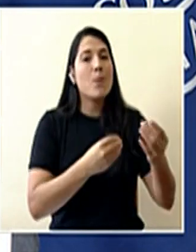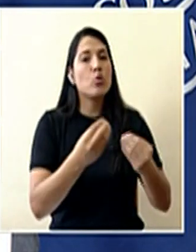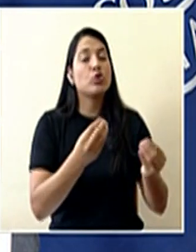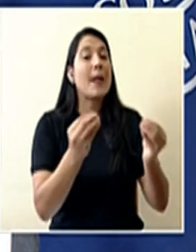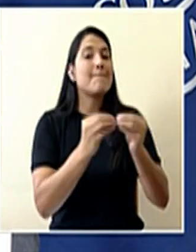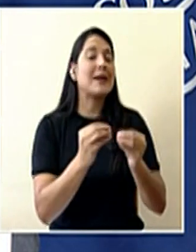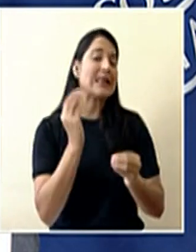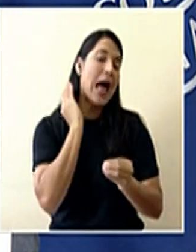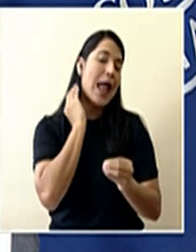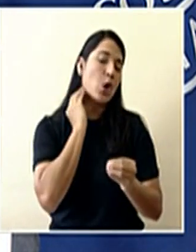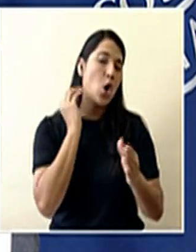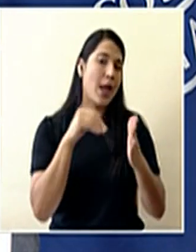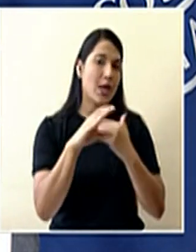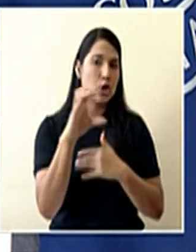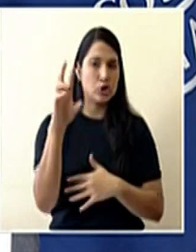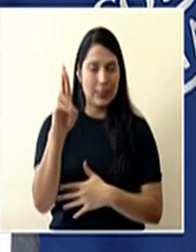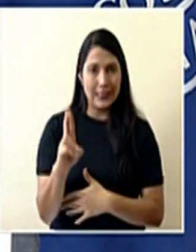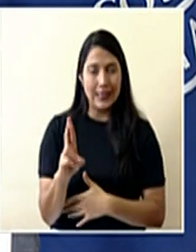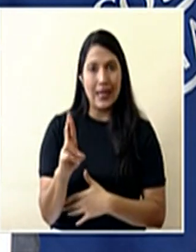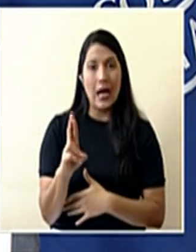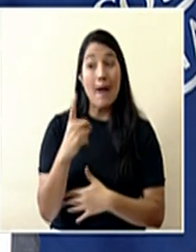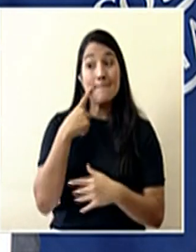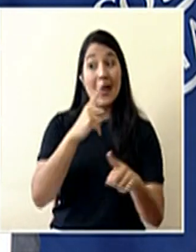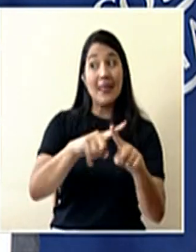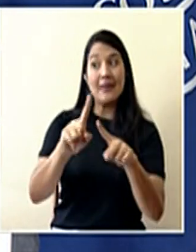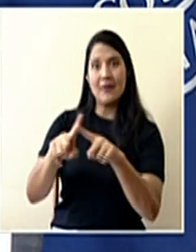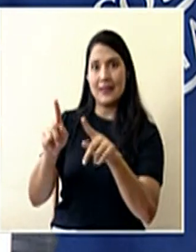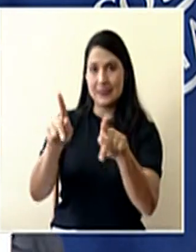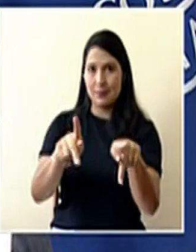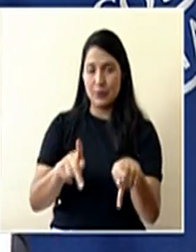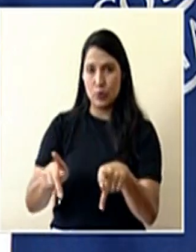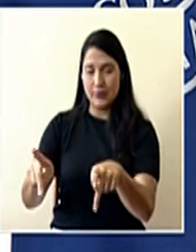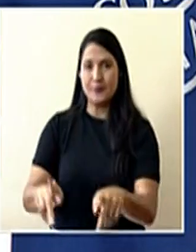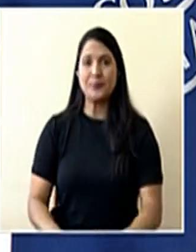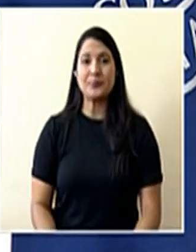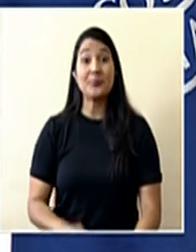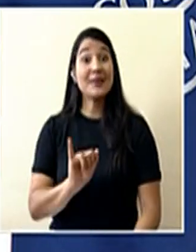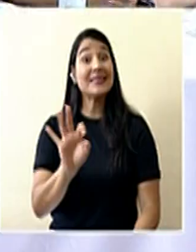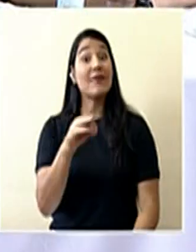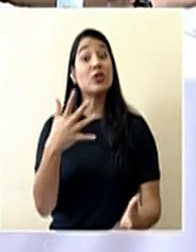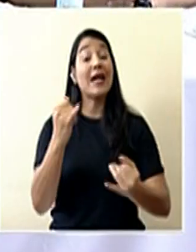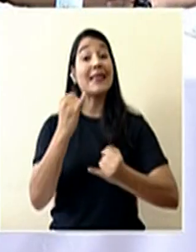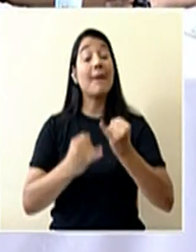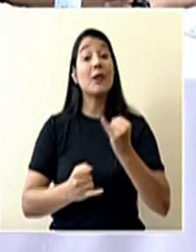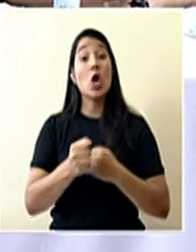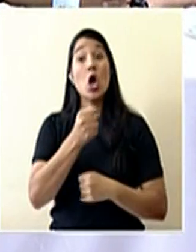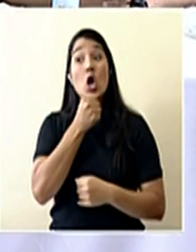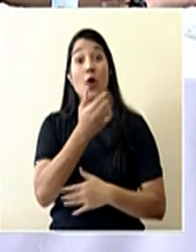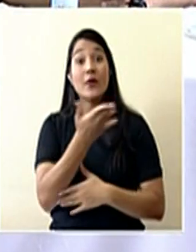país del alcohol en gel para los diferentes públicos. De esta forma damos por concluida la